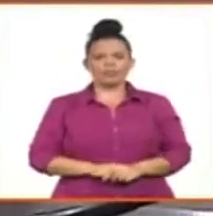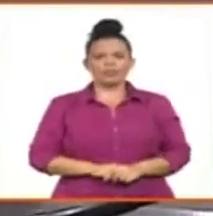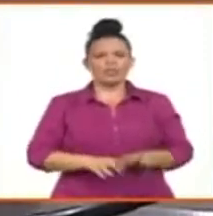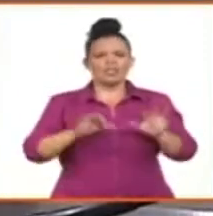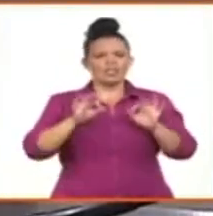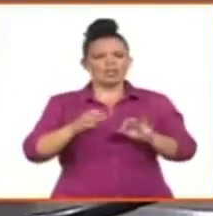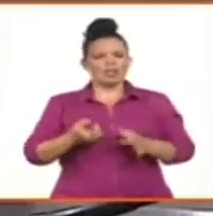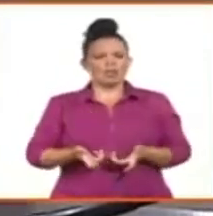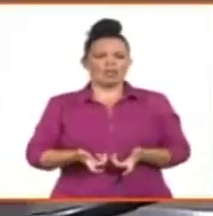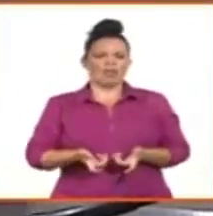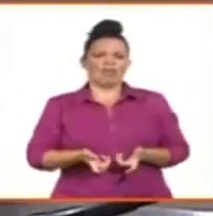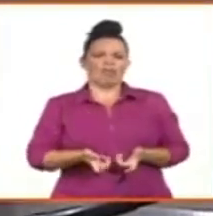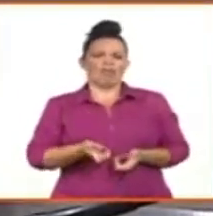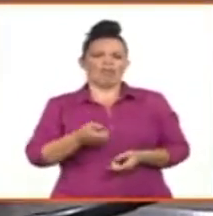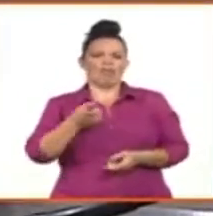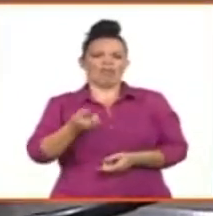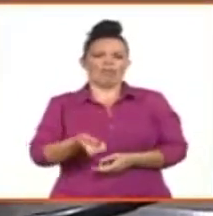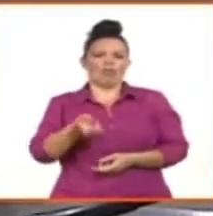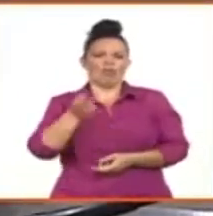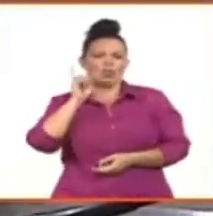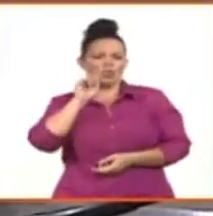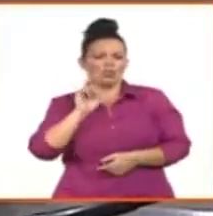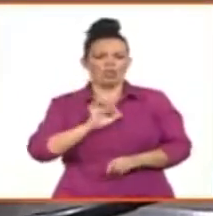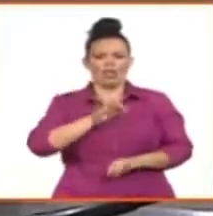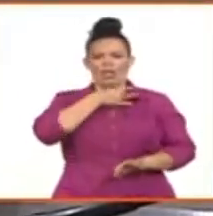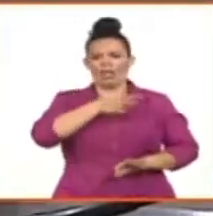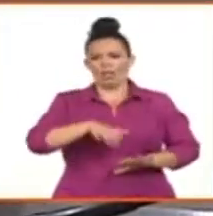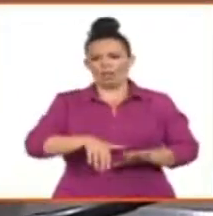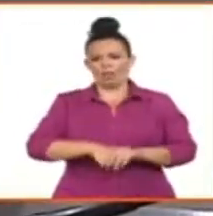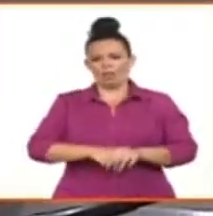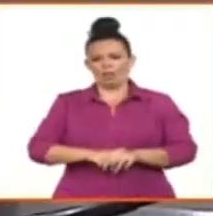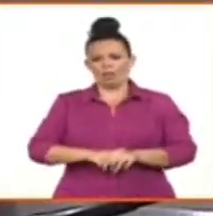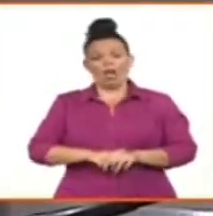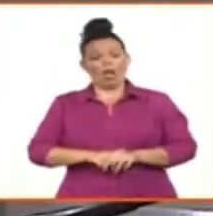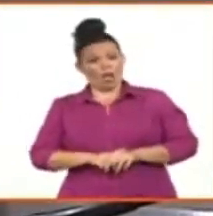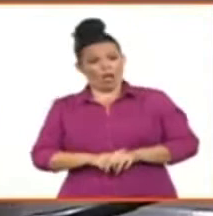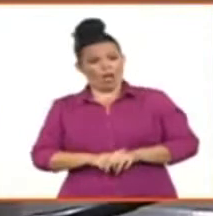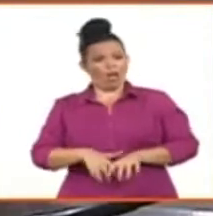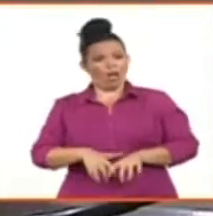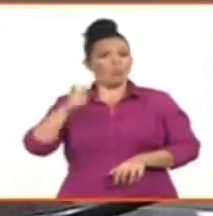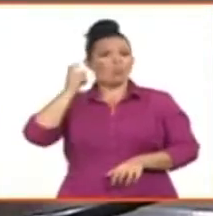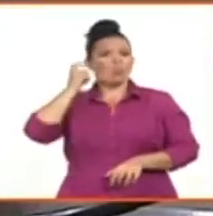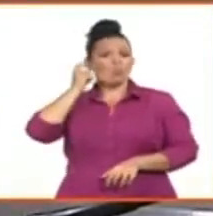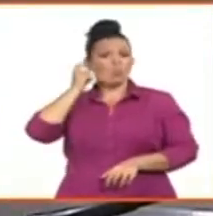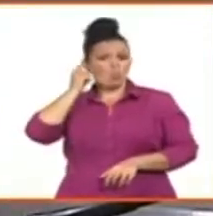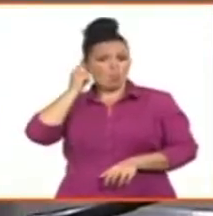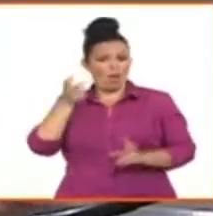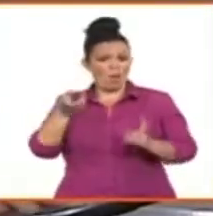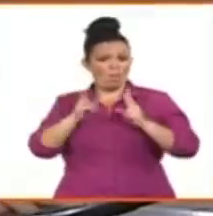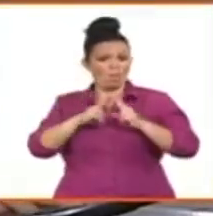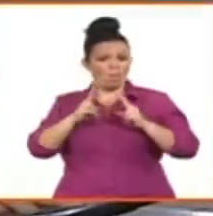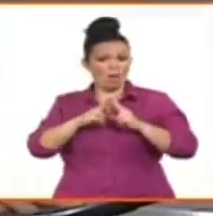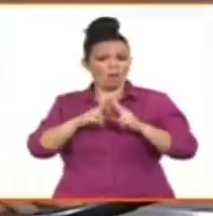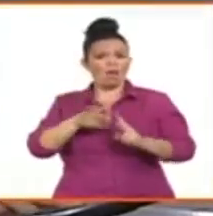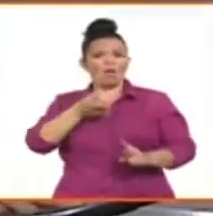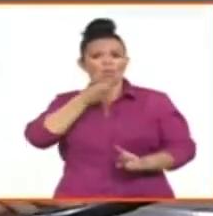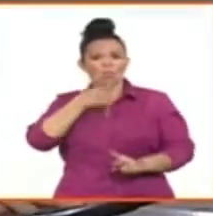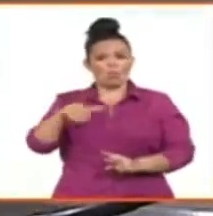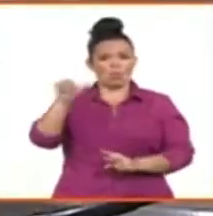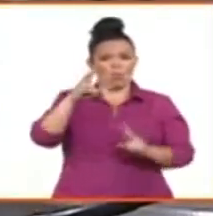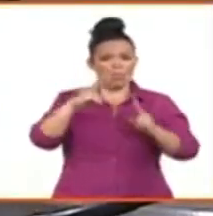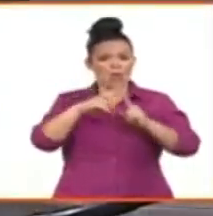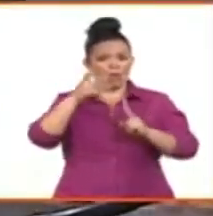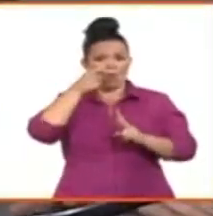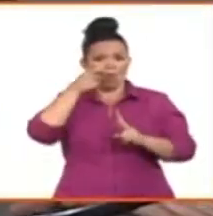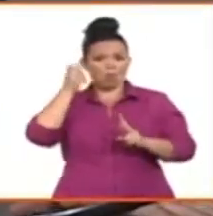bueno, si se le permite a las personas del mismo género el matrimonio, igual que a las personas heterosexuales, se